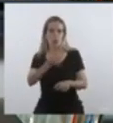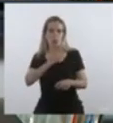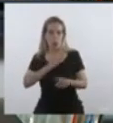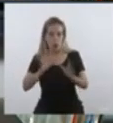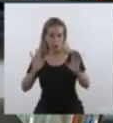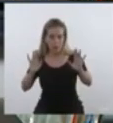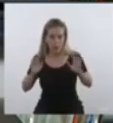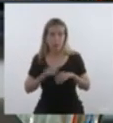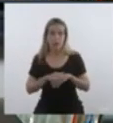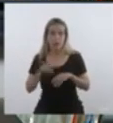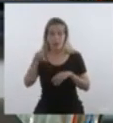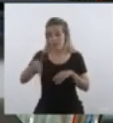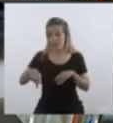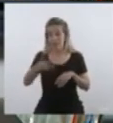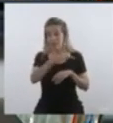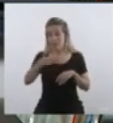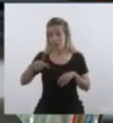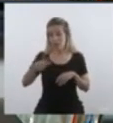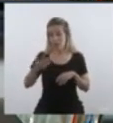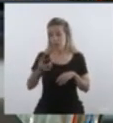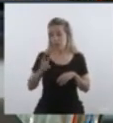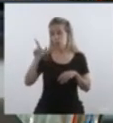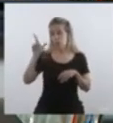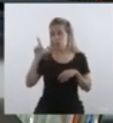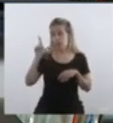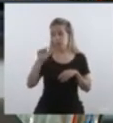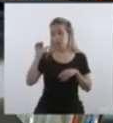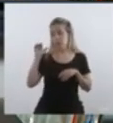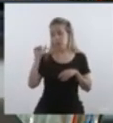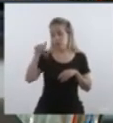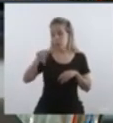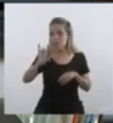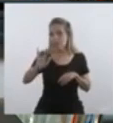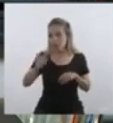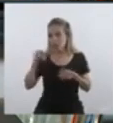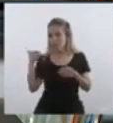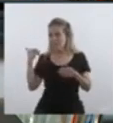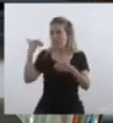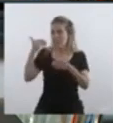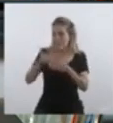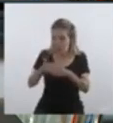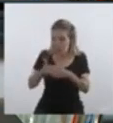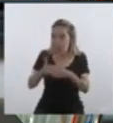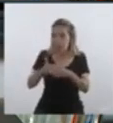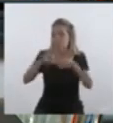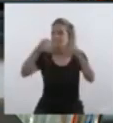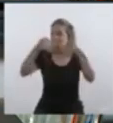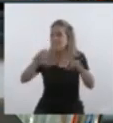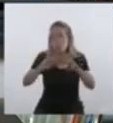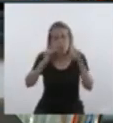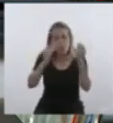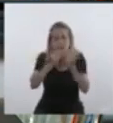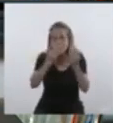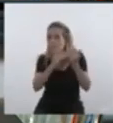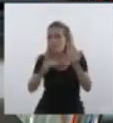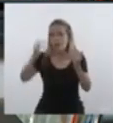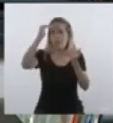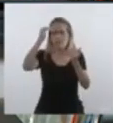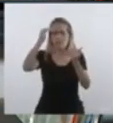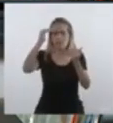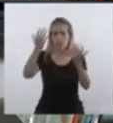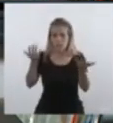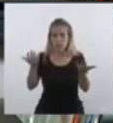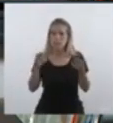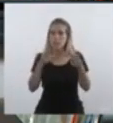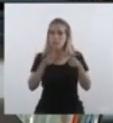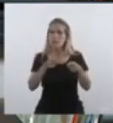Y la semana que va transcurriendo en este momento, seguramente va a superar esa cifra. Eso lo que